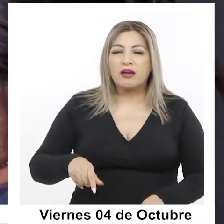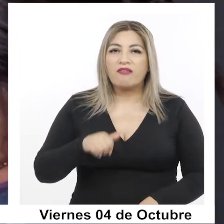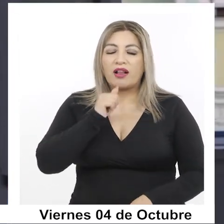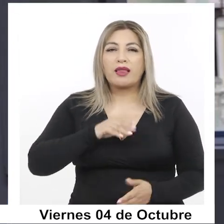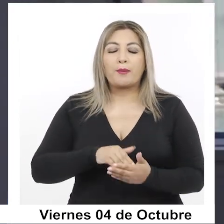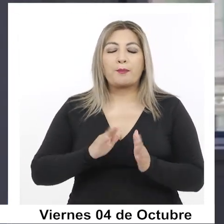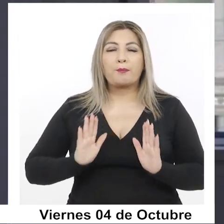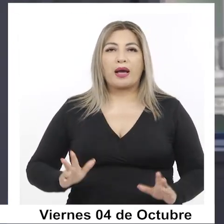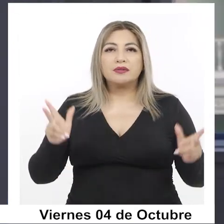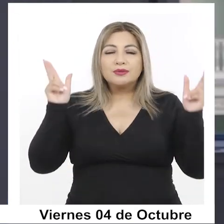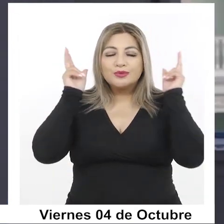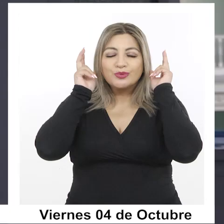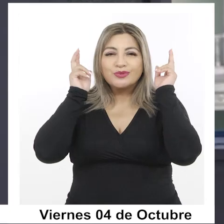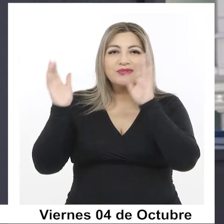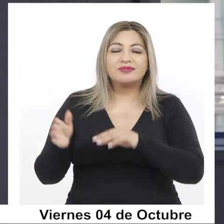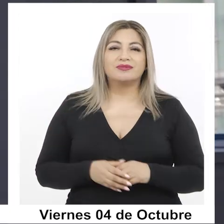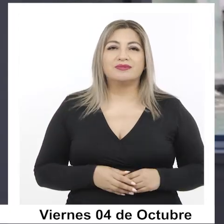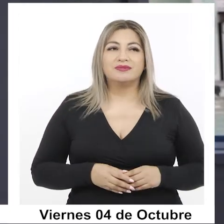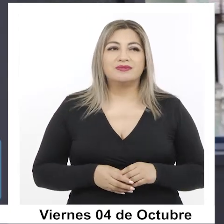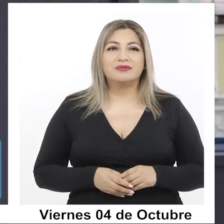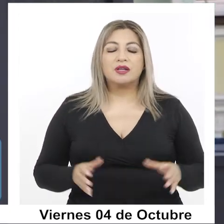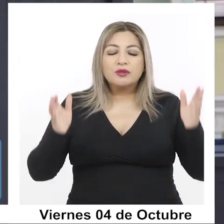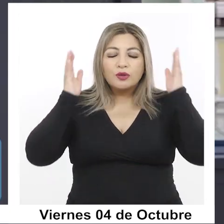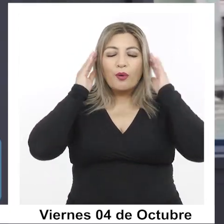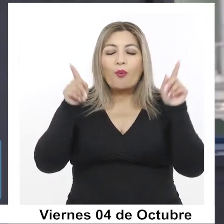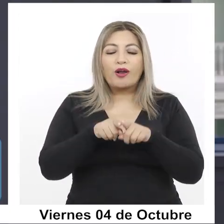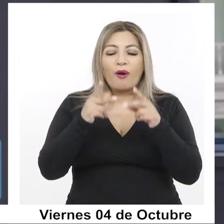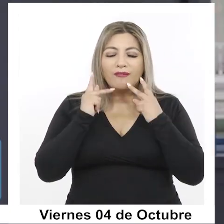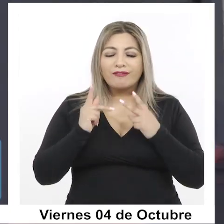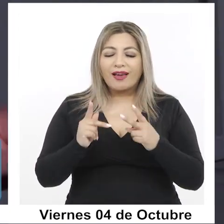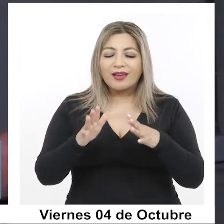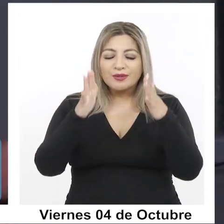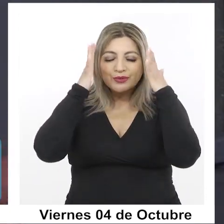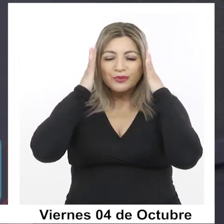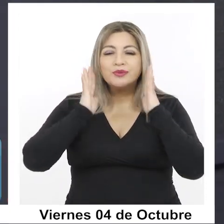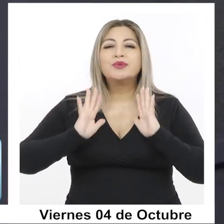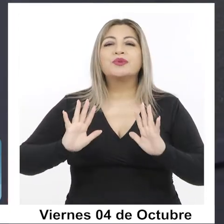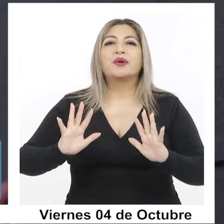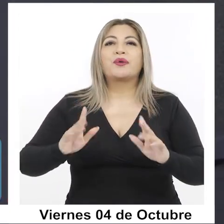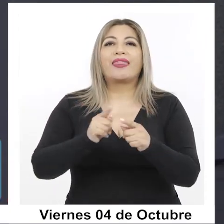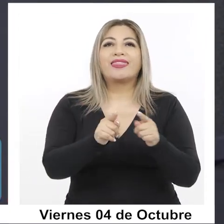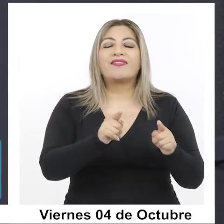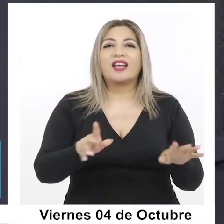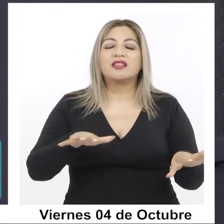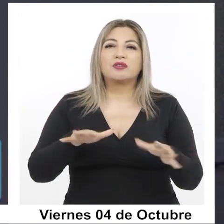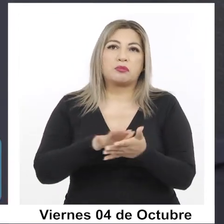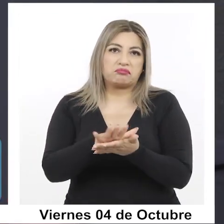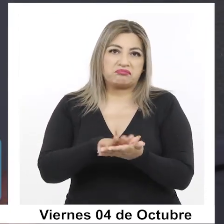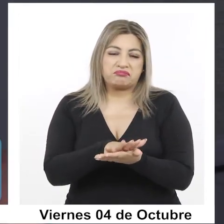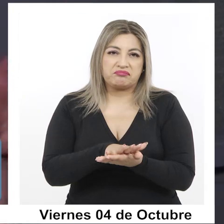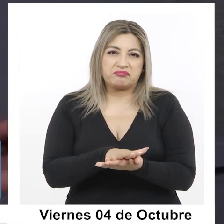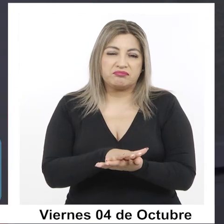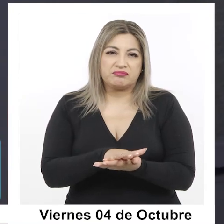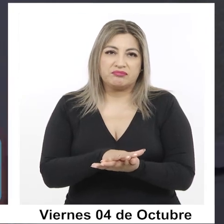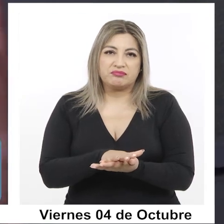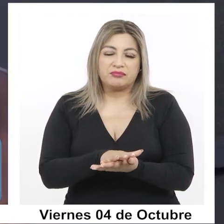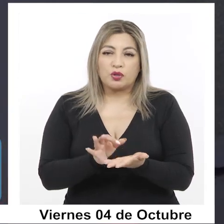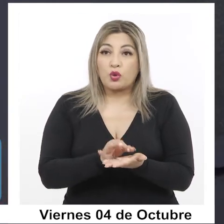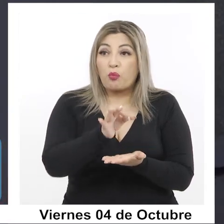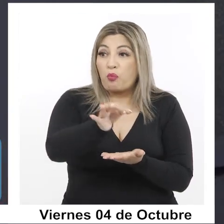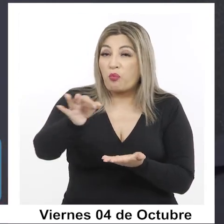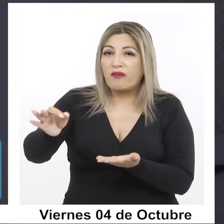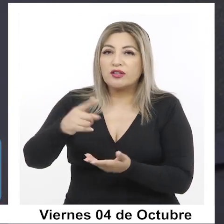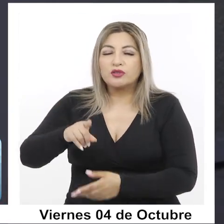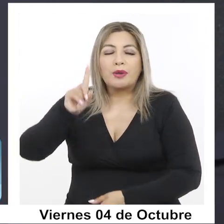muy hermosos. La verdad que como que uno viaja a través del sonido, como que increíble el escuchar distintas cosas, como las localidades te las